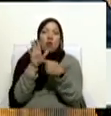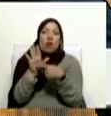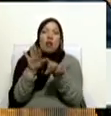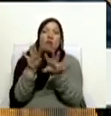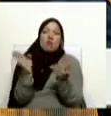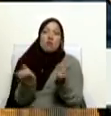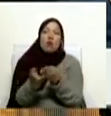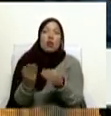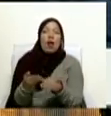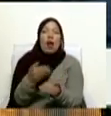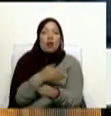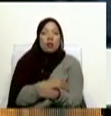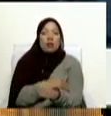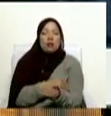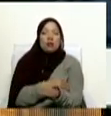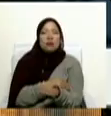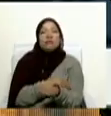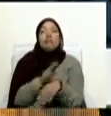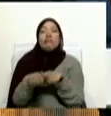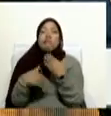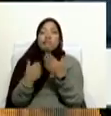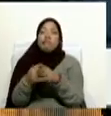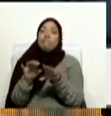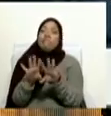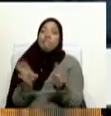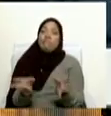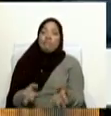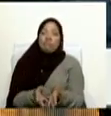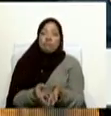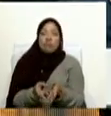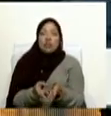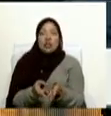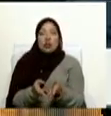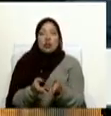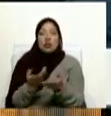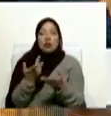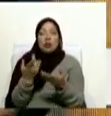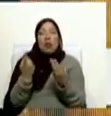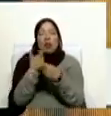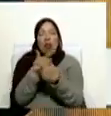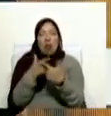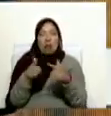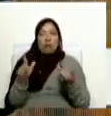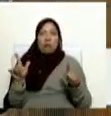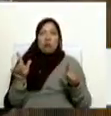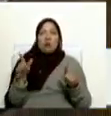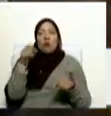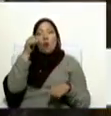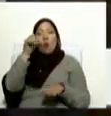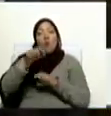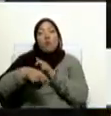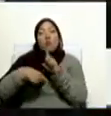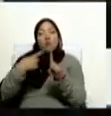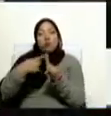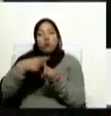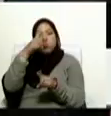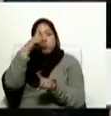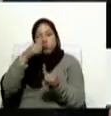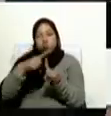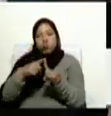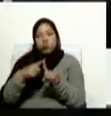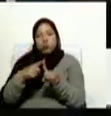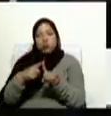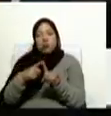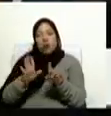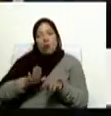mundo antiguo la majestad del mundo moderno la liberación de Puerto cabello